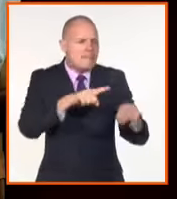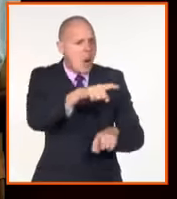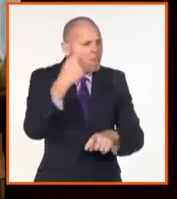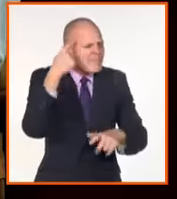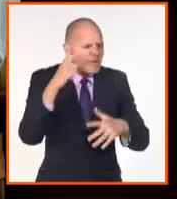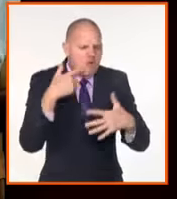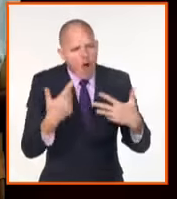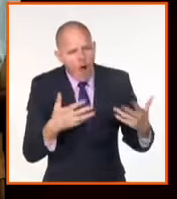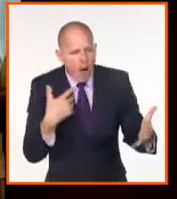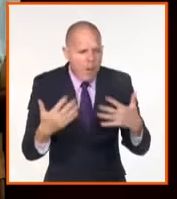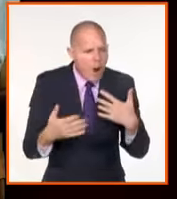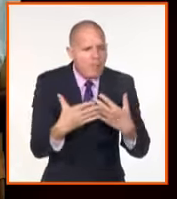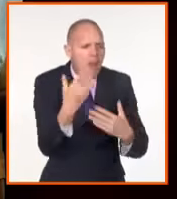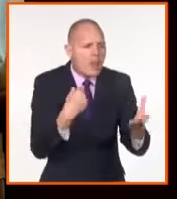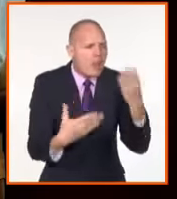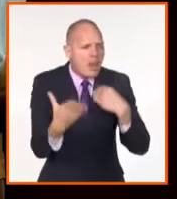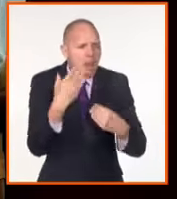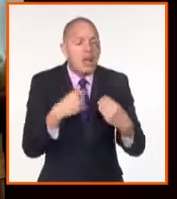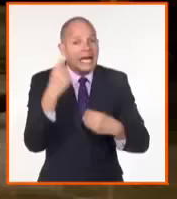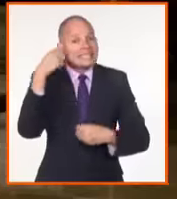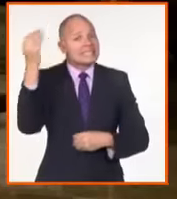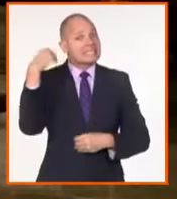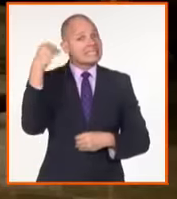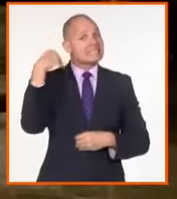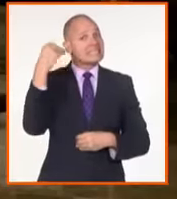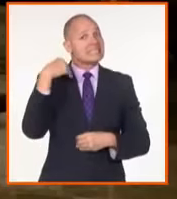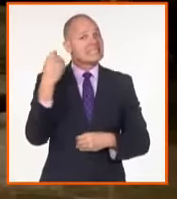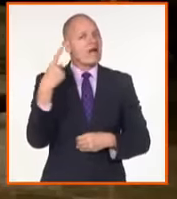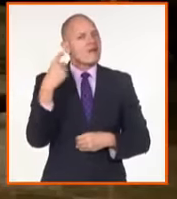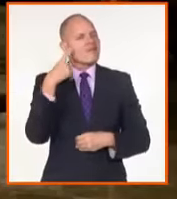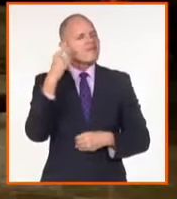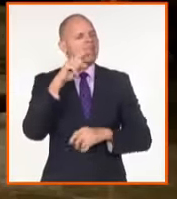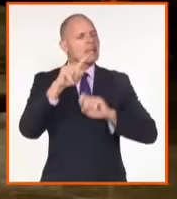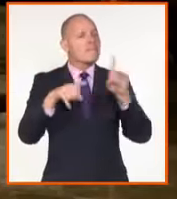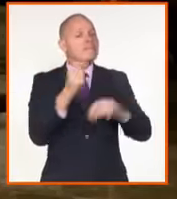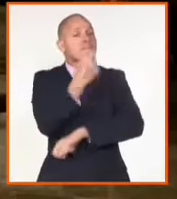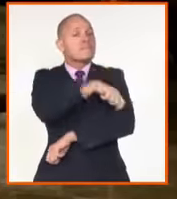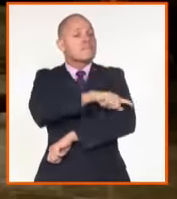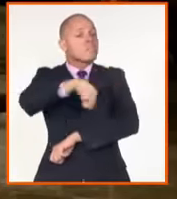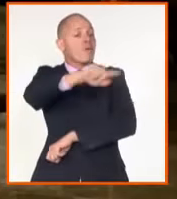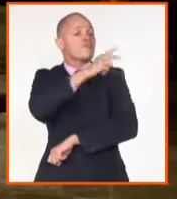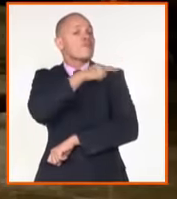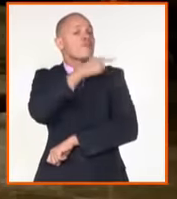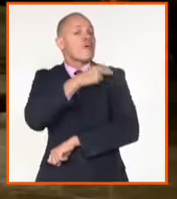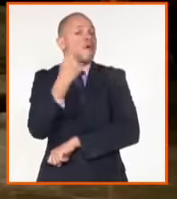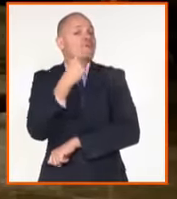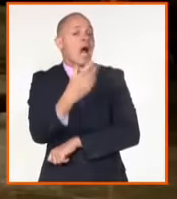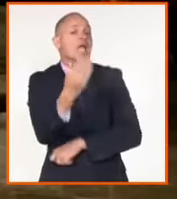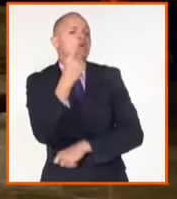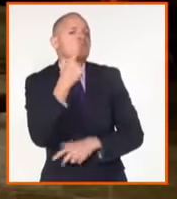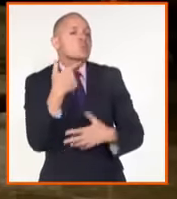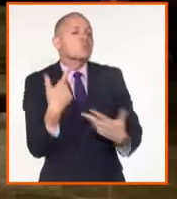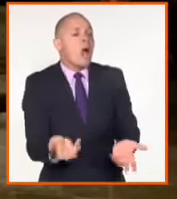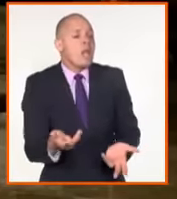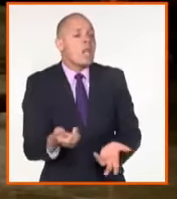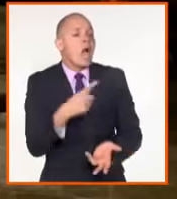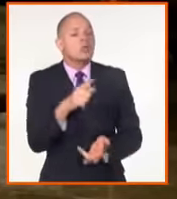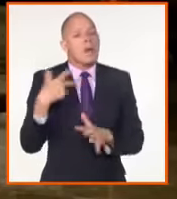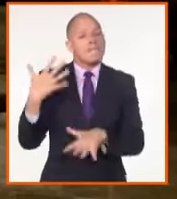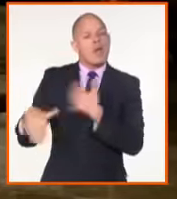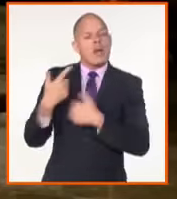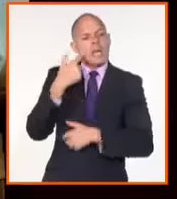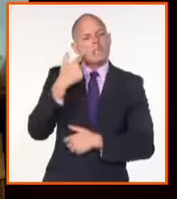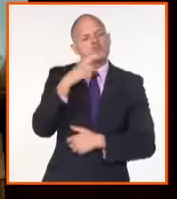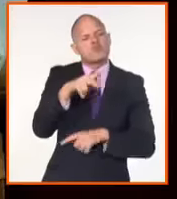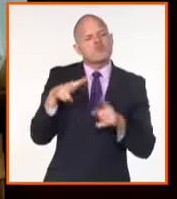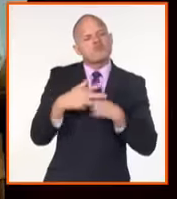diseñando espacios mediante la cual la población pueda plantear sus problemas, pero también nos pueda proponer soluciones, y tener la receptividad